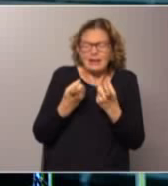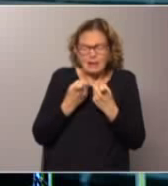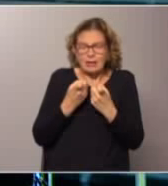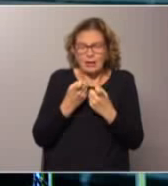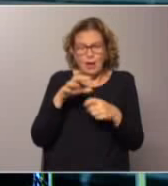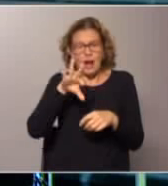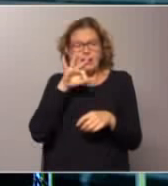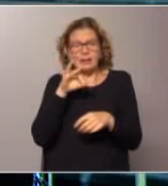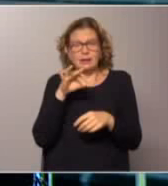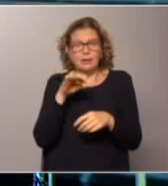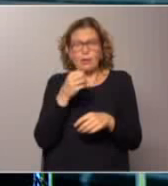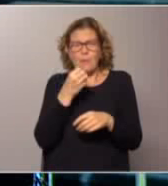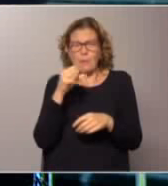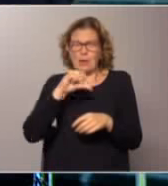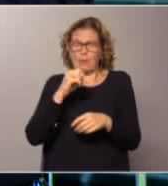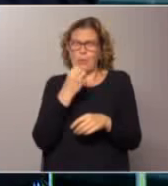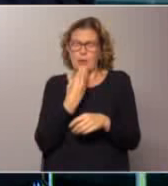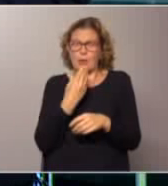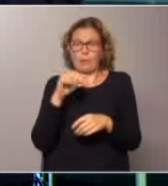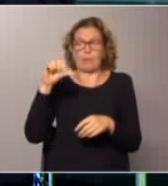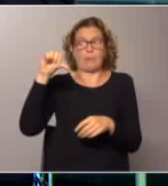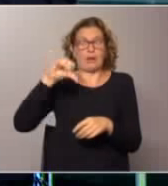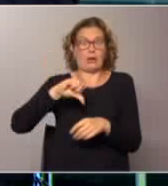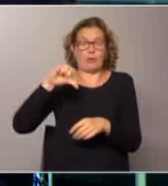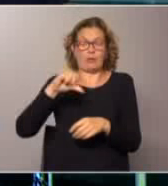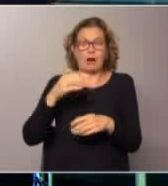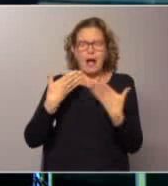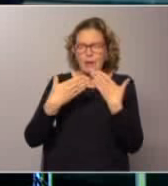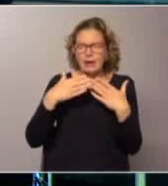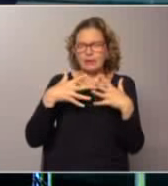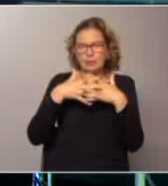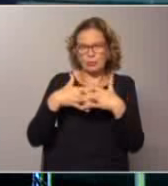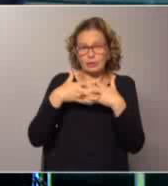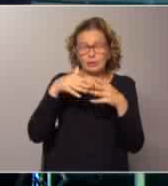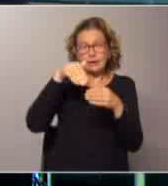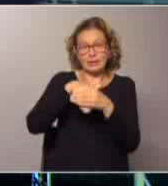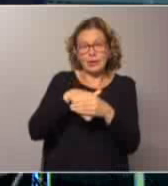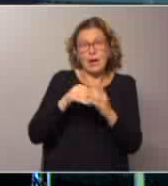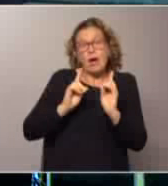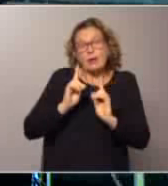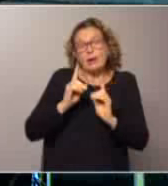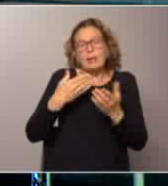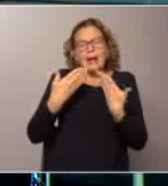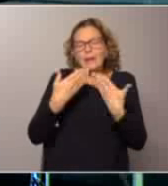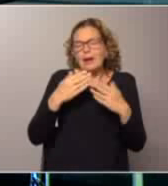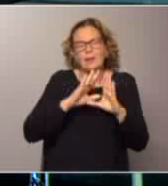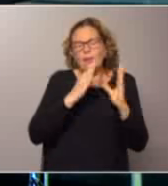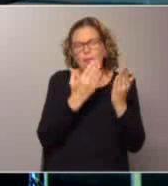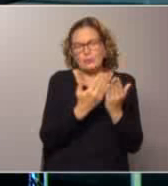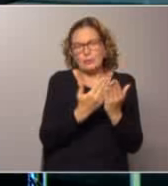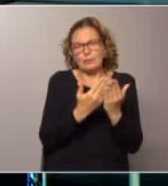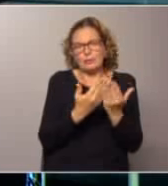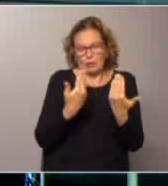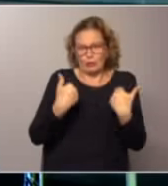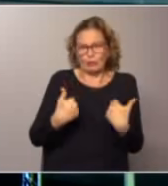bueno y lo peor y ahora hablar de las elecciones de eeuu es simplemente una excusa para hablar del mundo es decir de